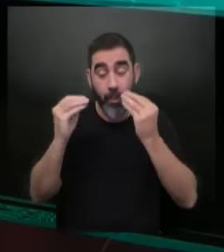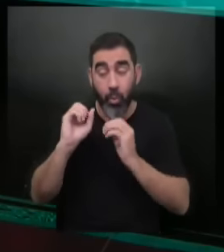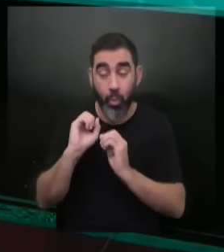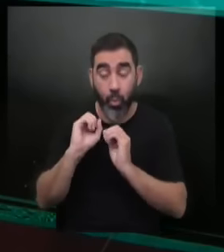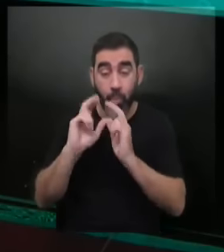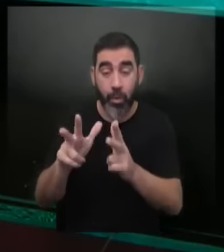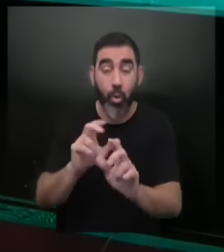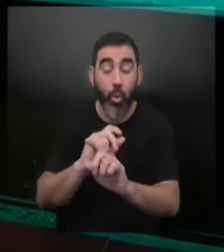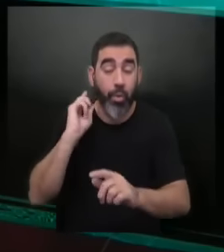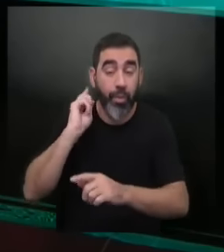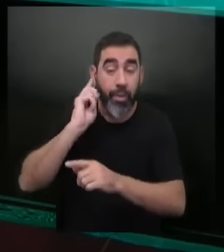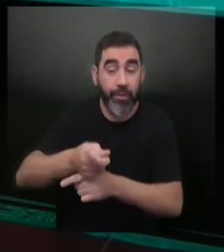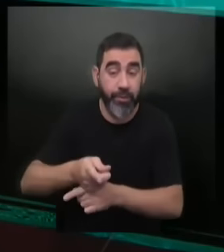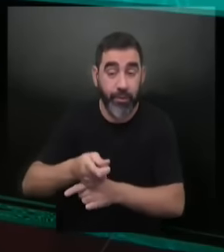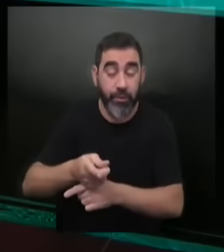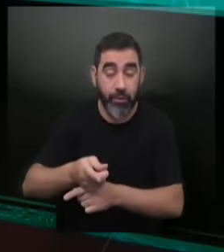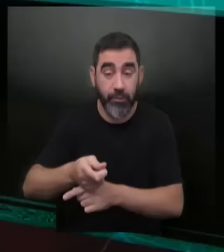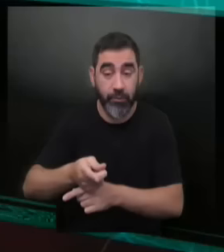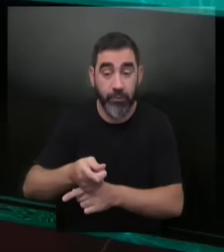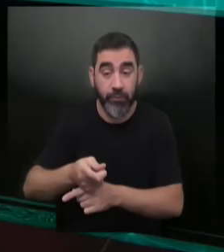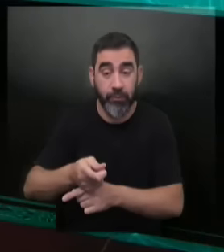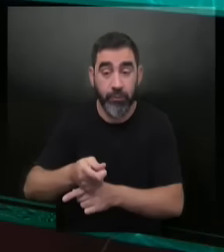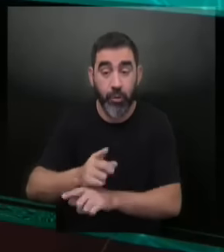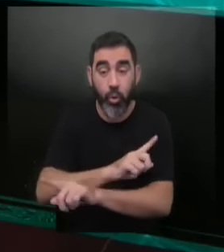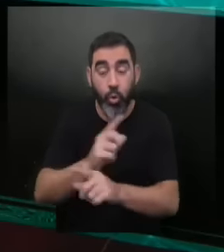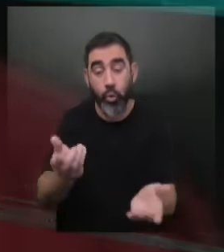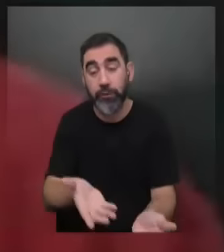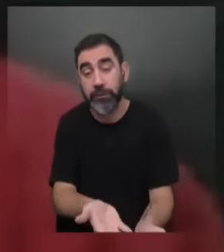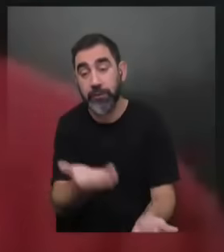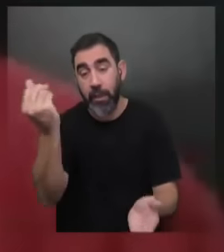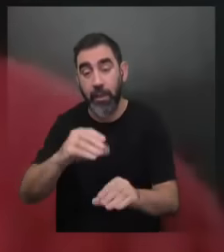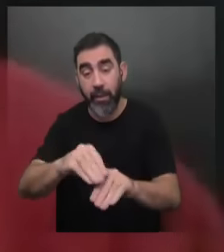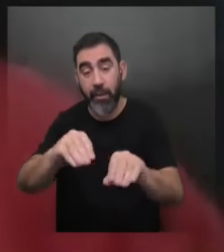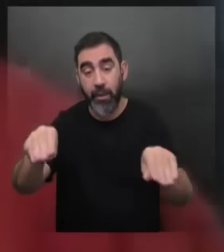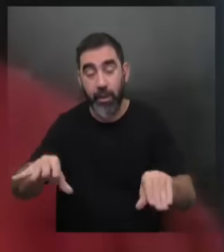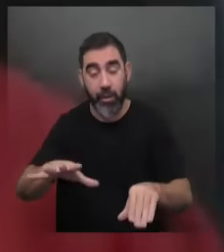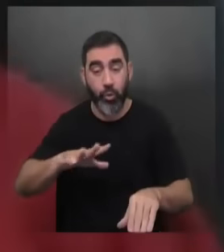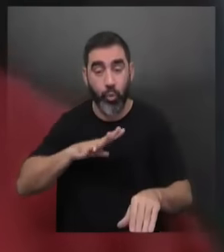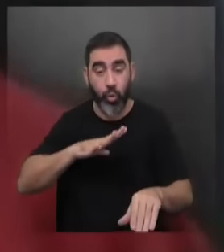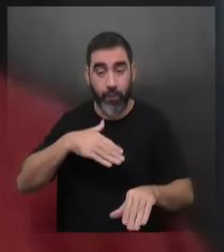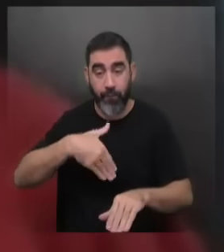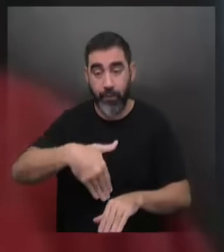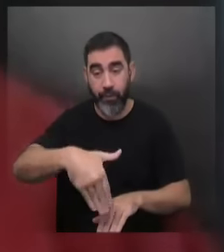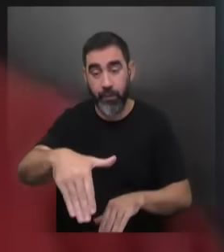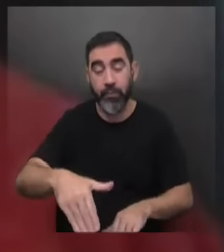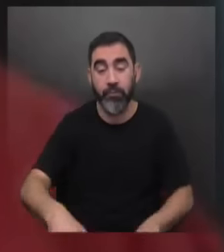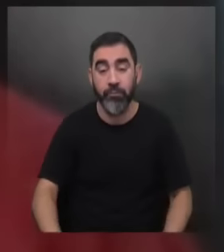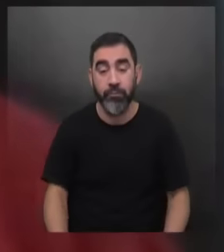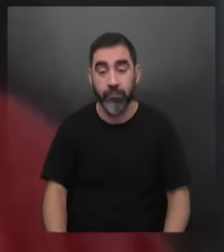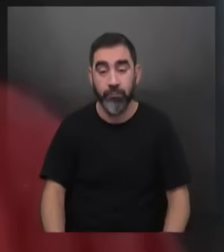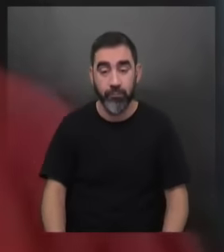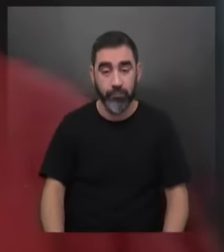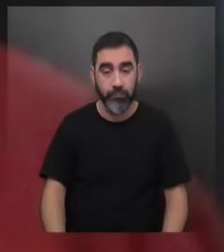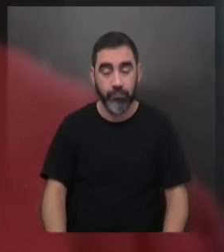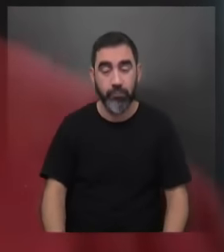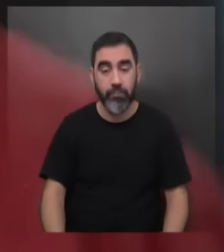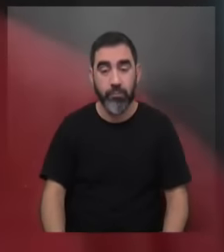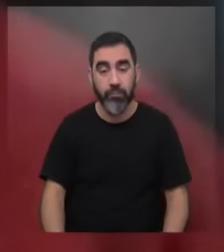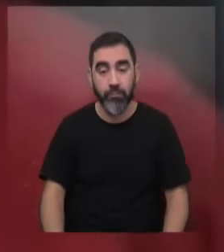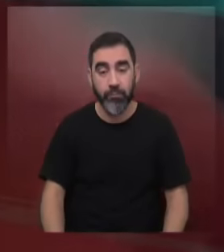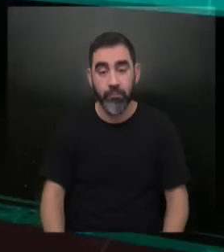o que se resuelva en realidad este para que digamos se lleven adelante esas medidas cautelares es